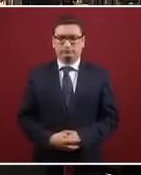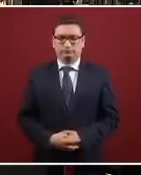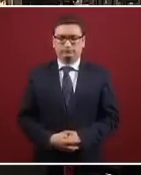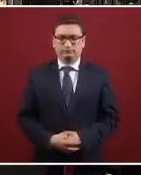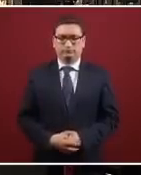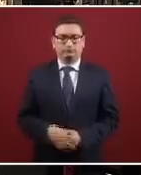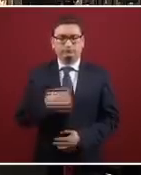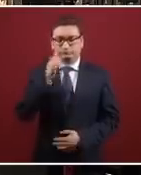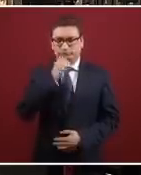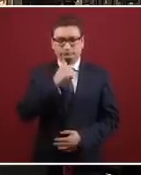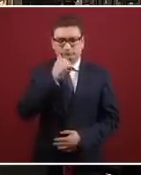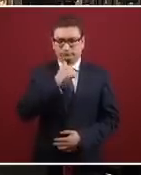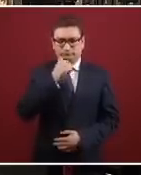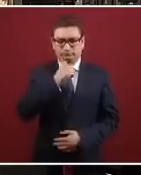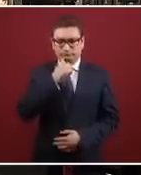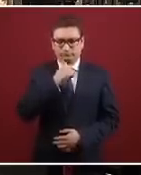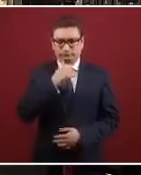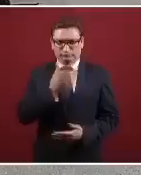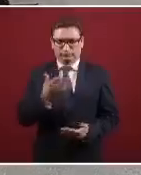siempre